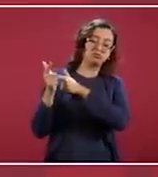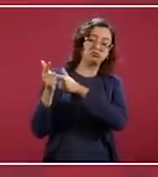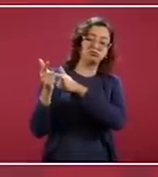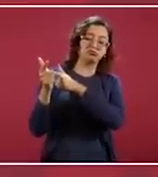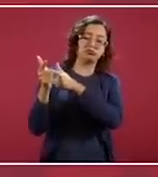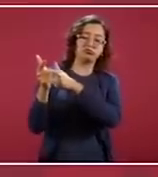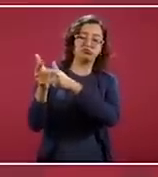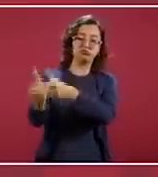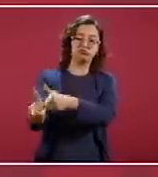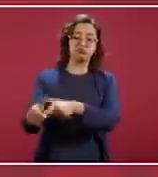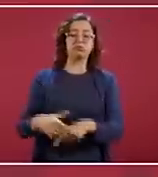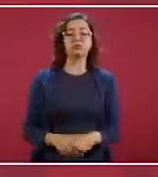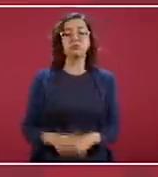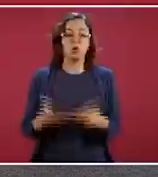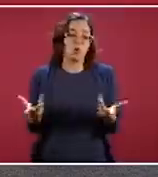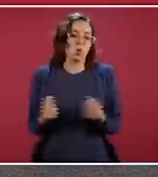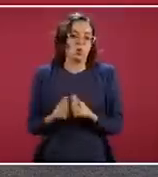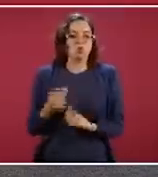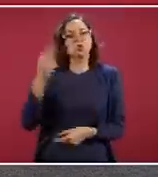Había estado en el porfiriato,